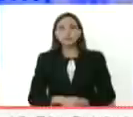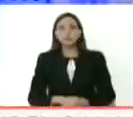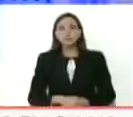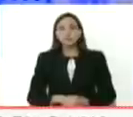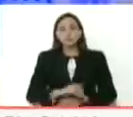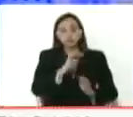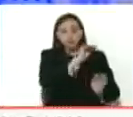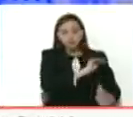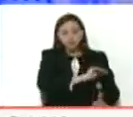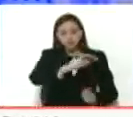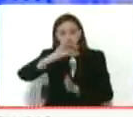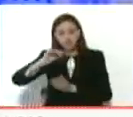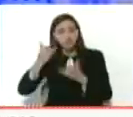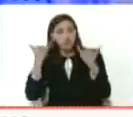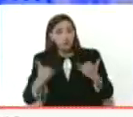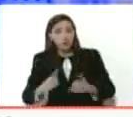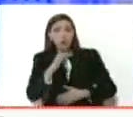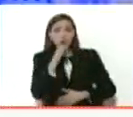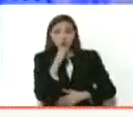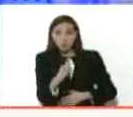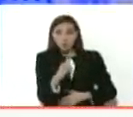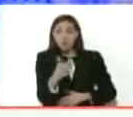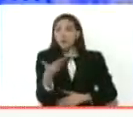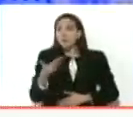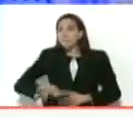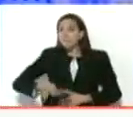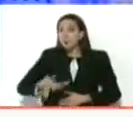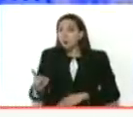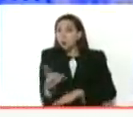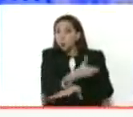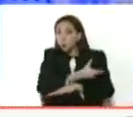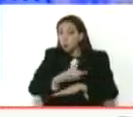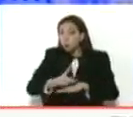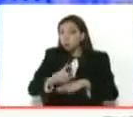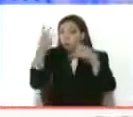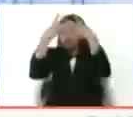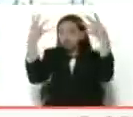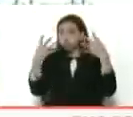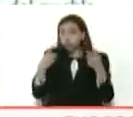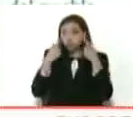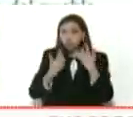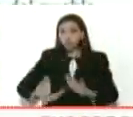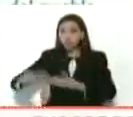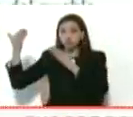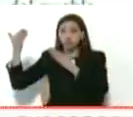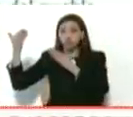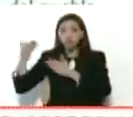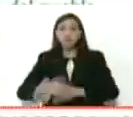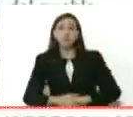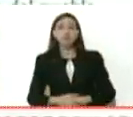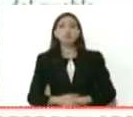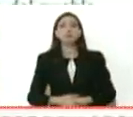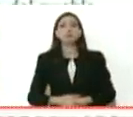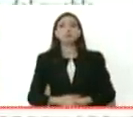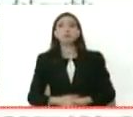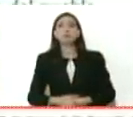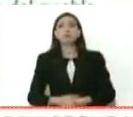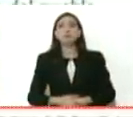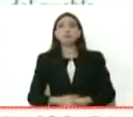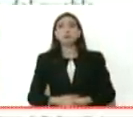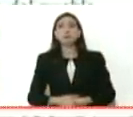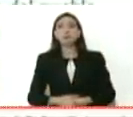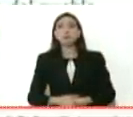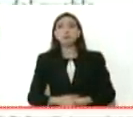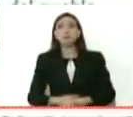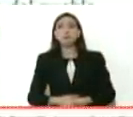ahora nos corresponde revisar un comunicado oficial del gobierno bolivariano que colocaremos en este momento y detalla a continuación el siguiente comunicado